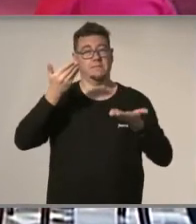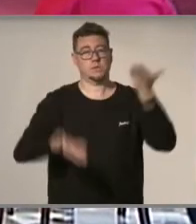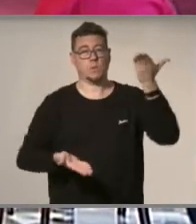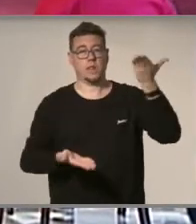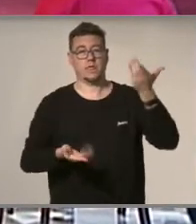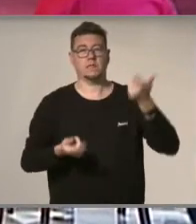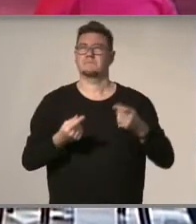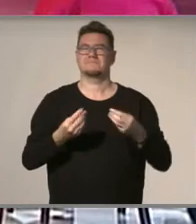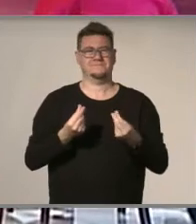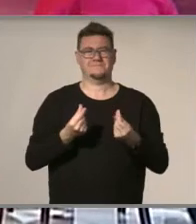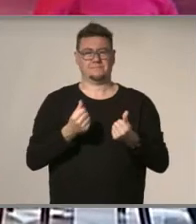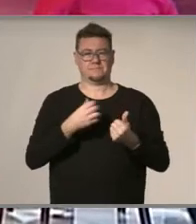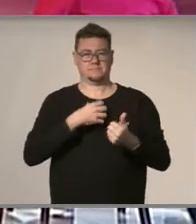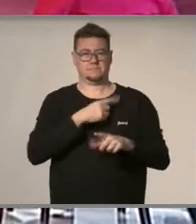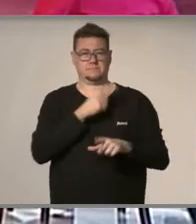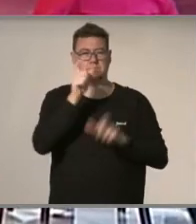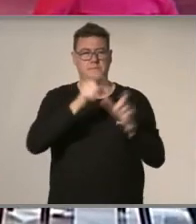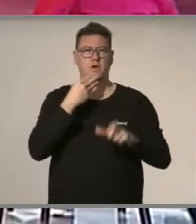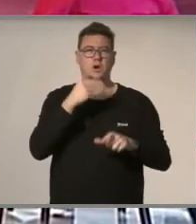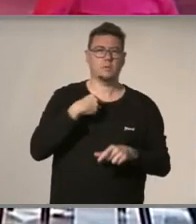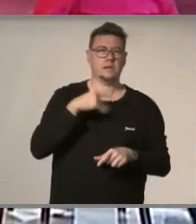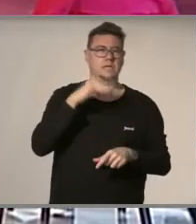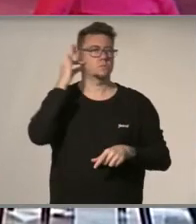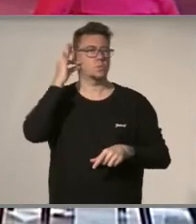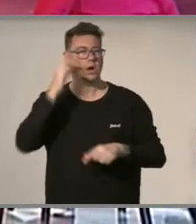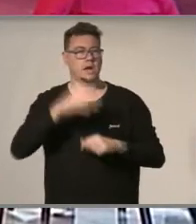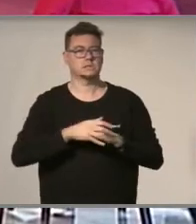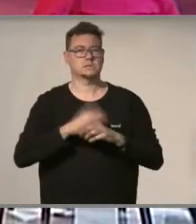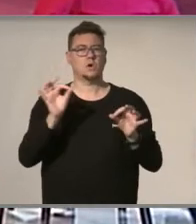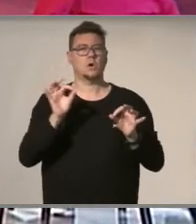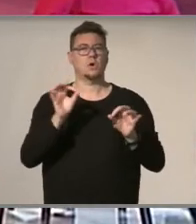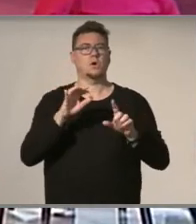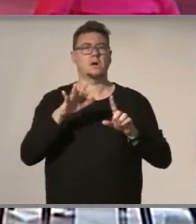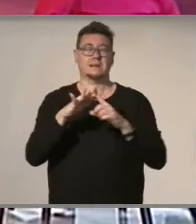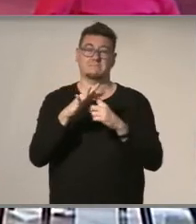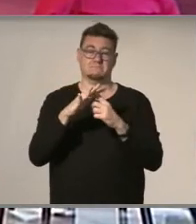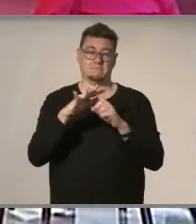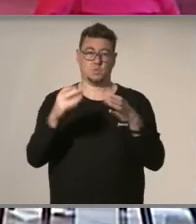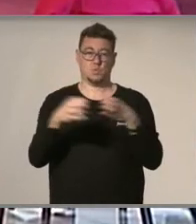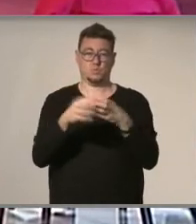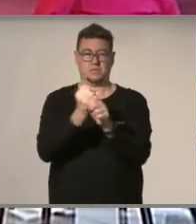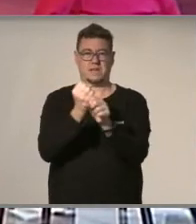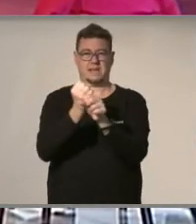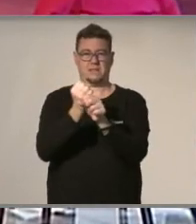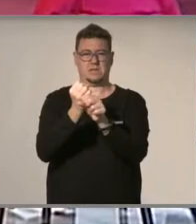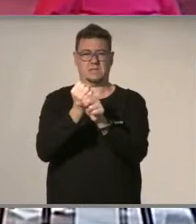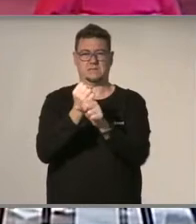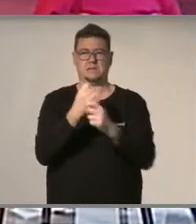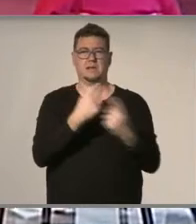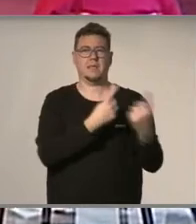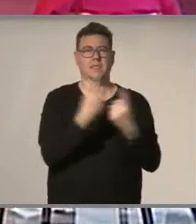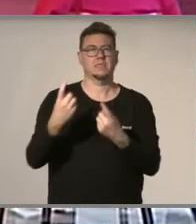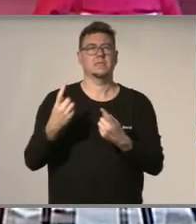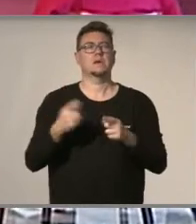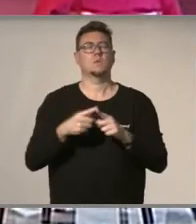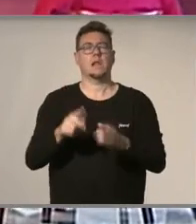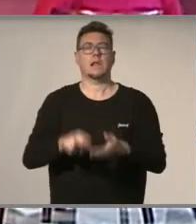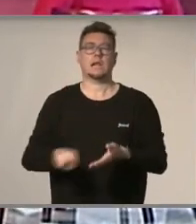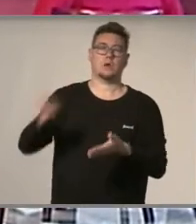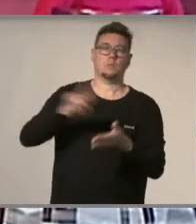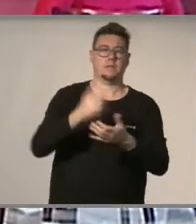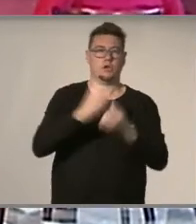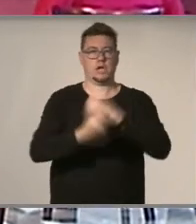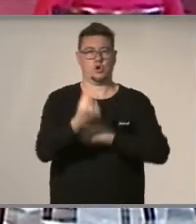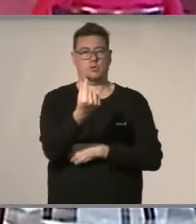una amenaza corrosiva que afecta a los jóvenes, a las mujeres o a las clases trabajadoras. Tan necesaria como la recuperación económica es que